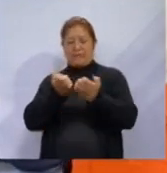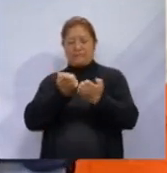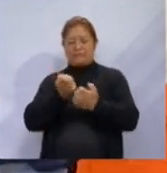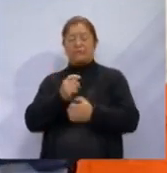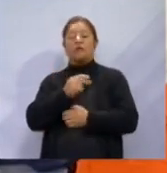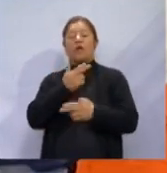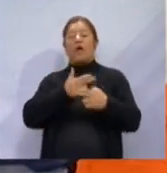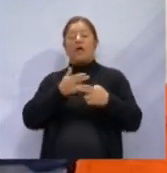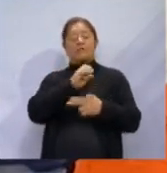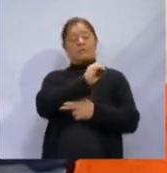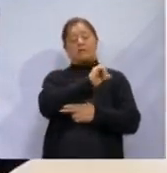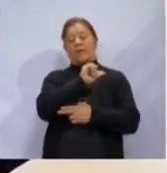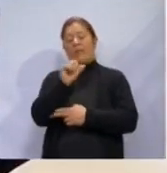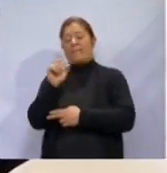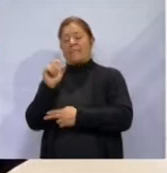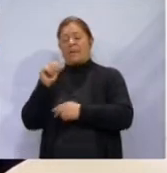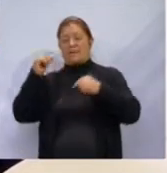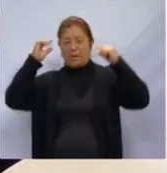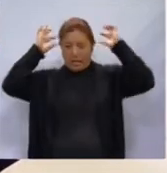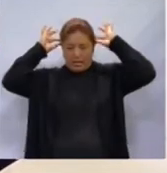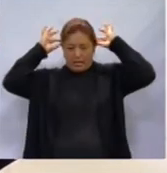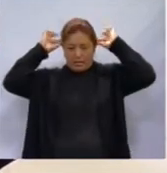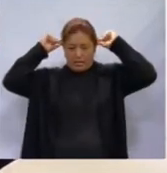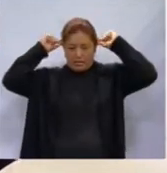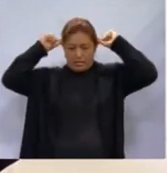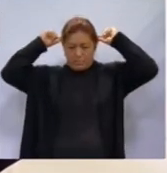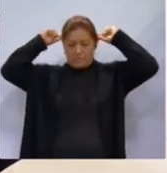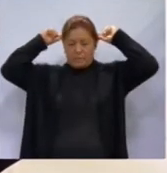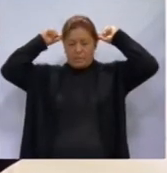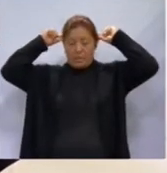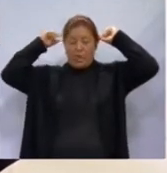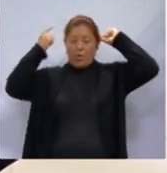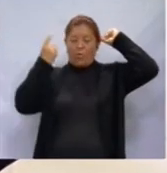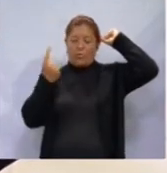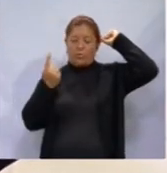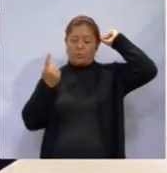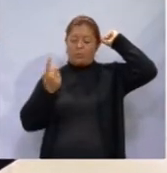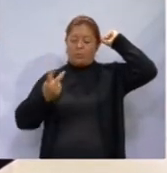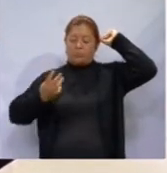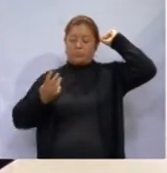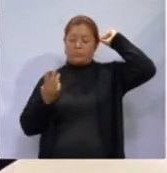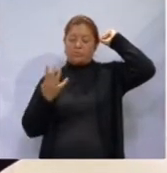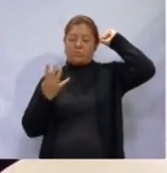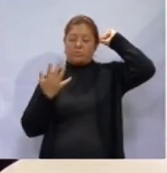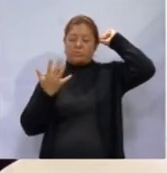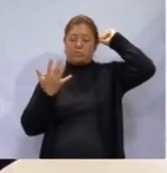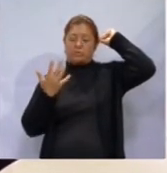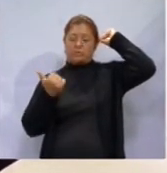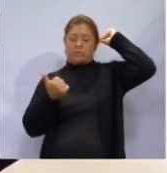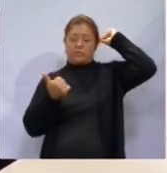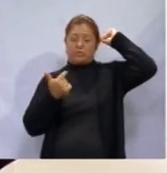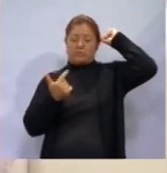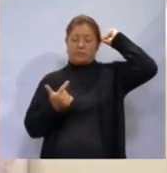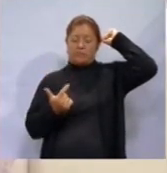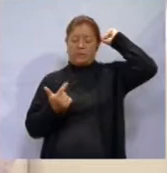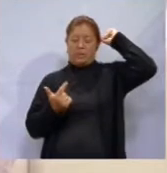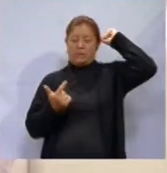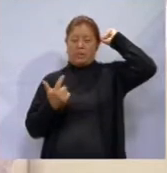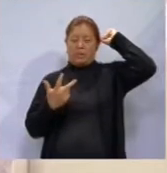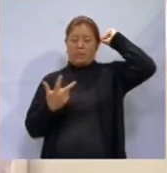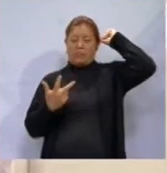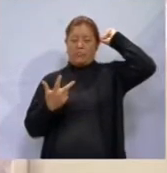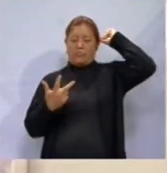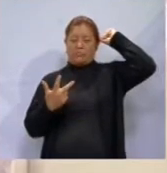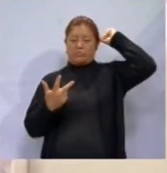número 20. 1, 2, 3, 4, 5, 6,